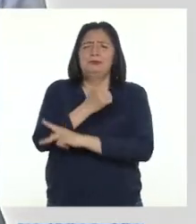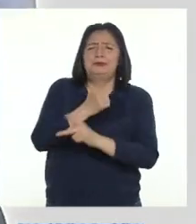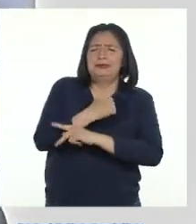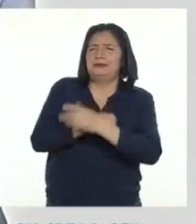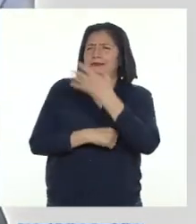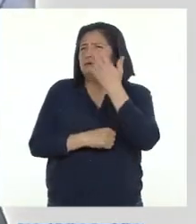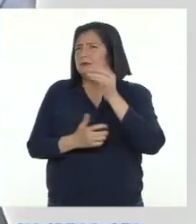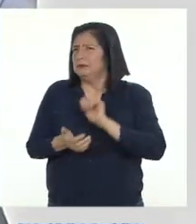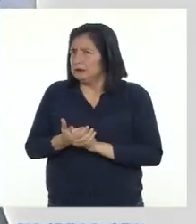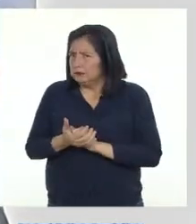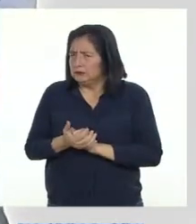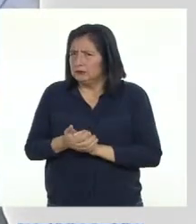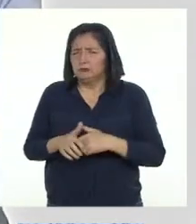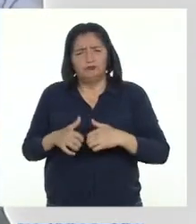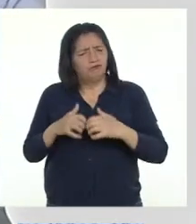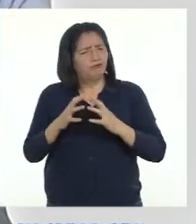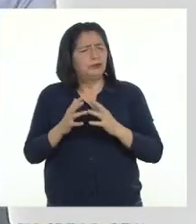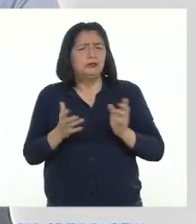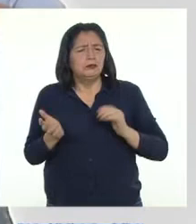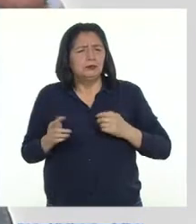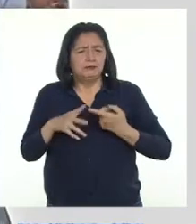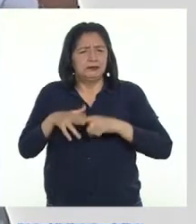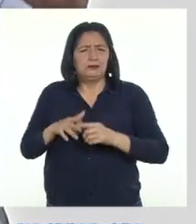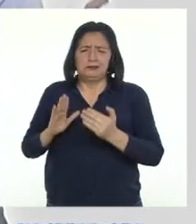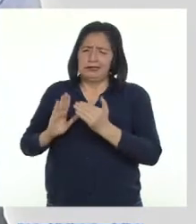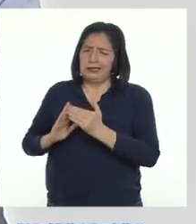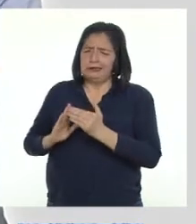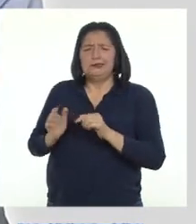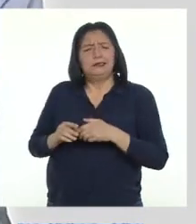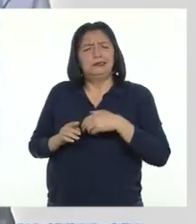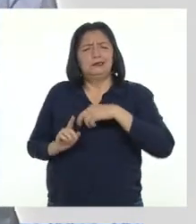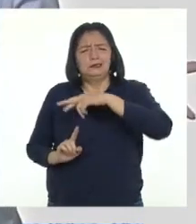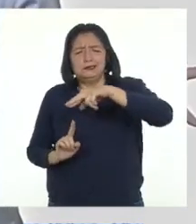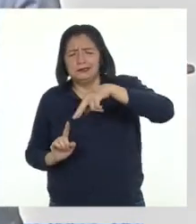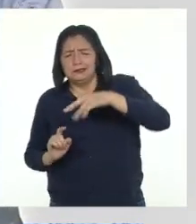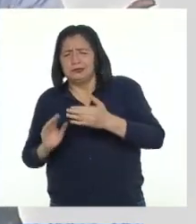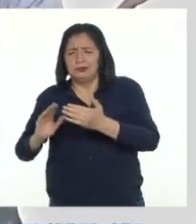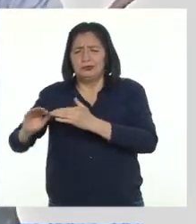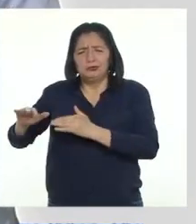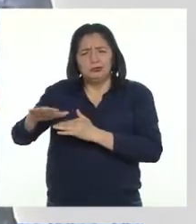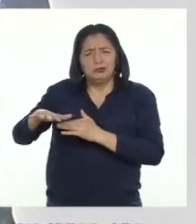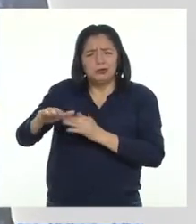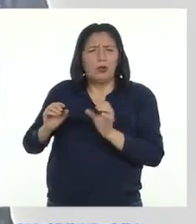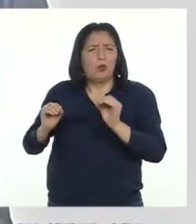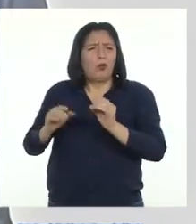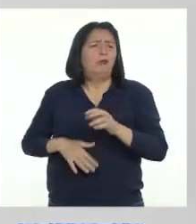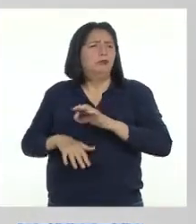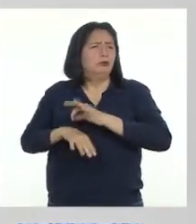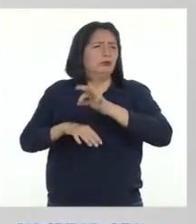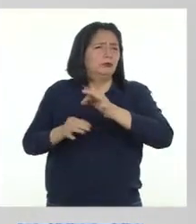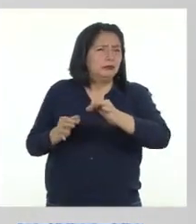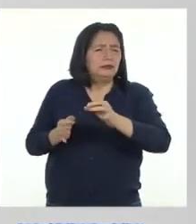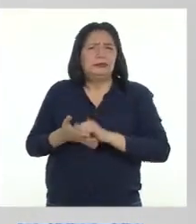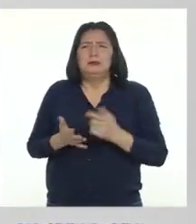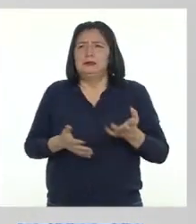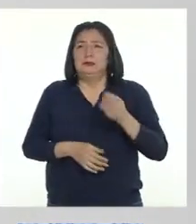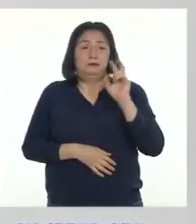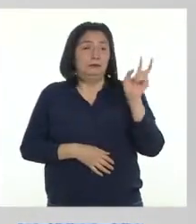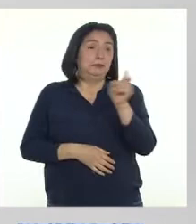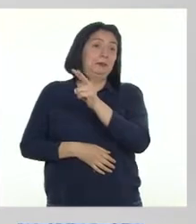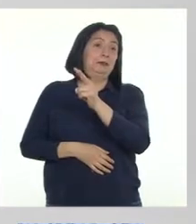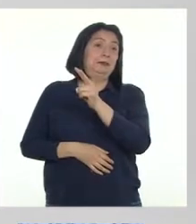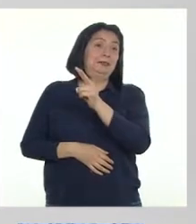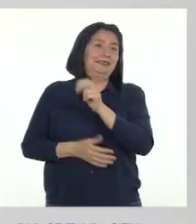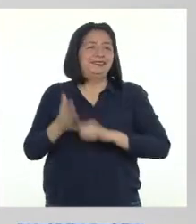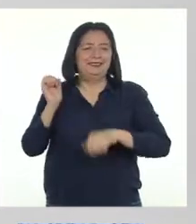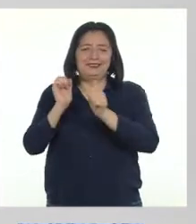mejor. Empezando desde nuestro barrio, nuestro distrito, comunidad o región. Miren, son